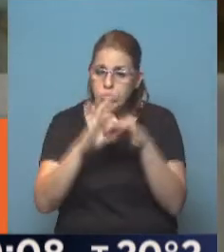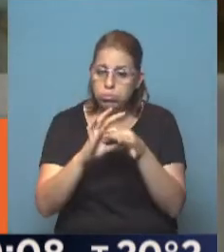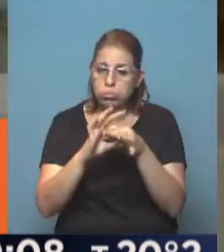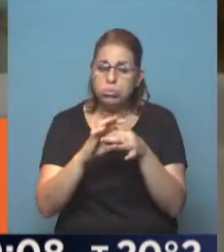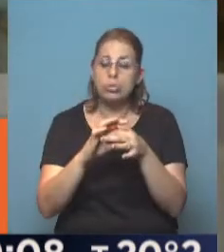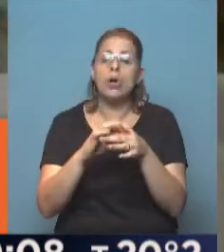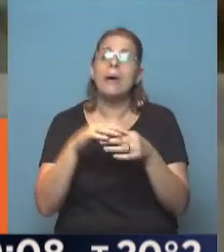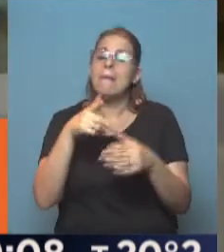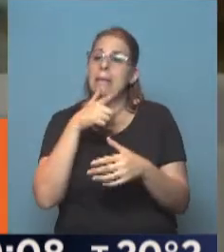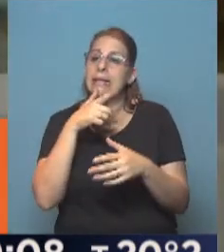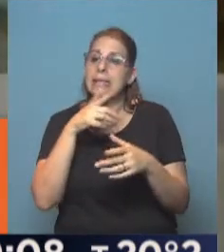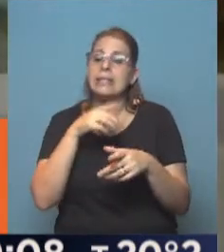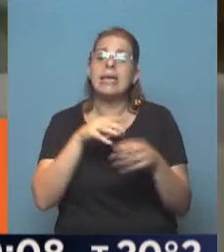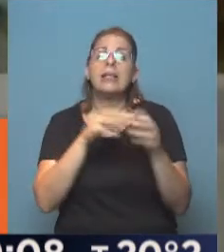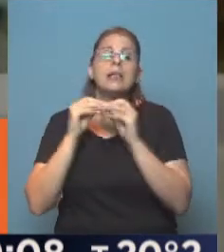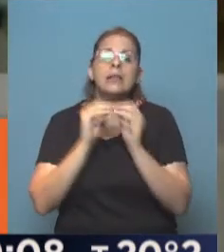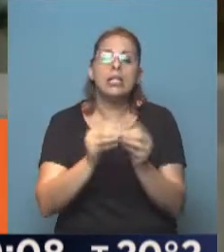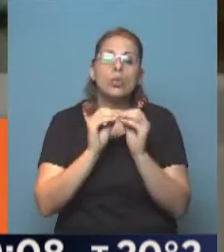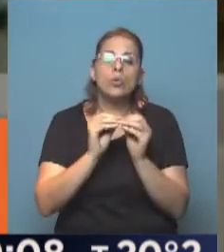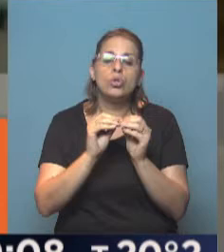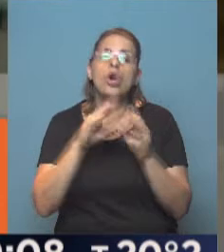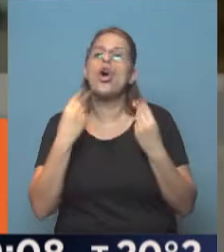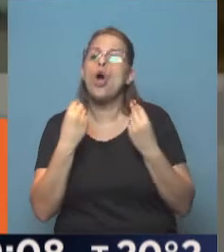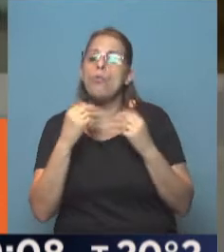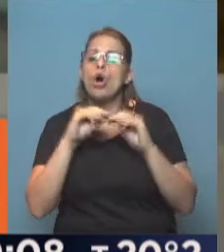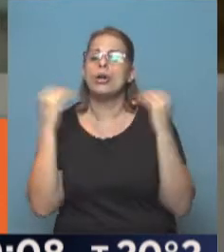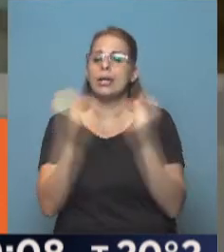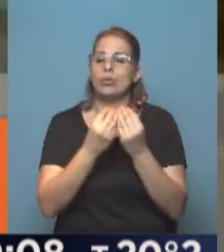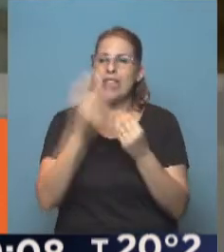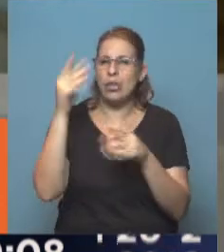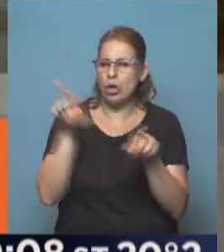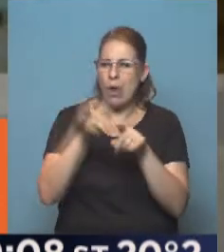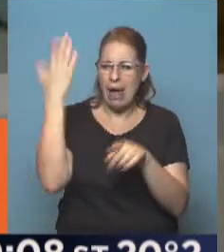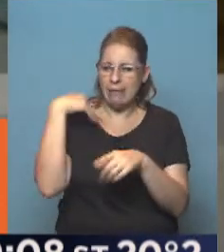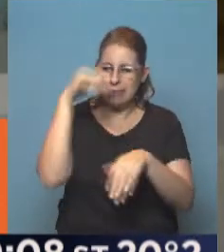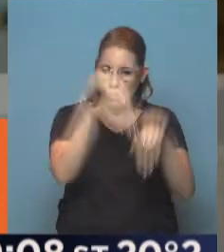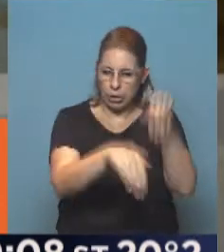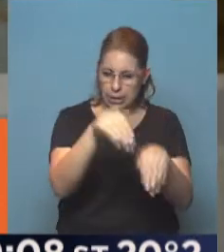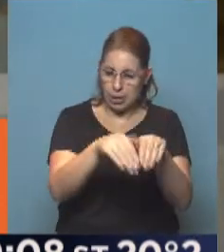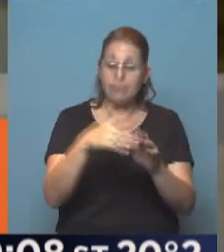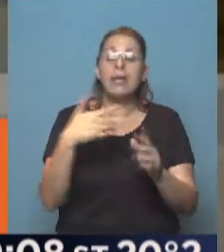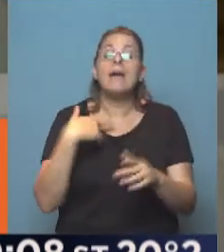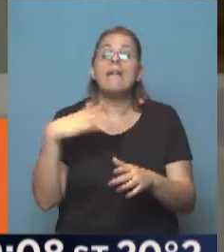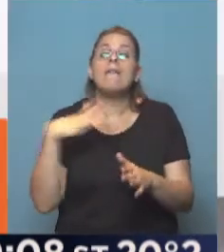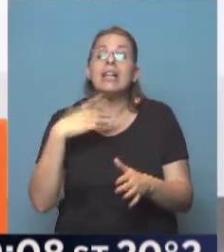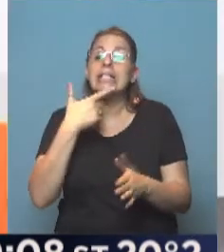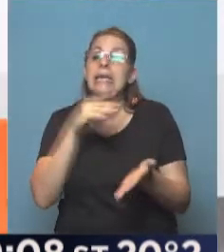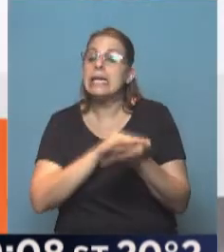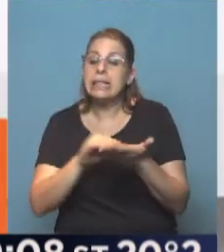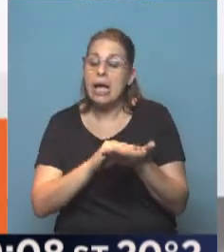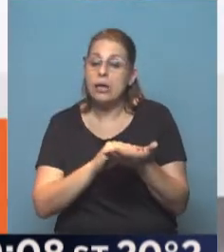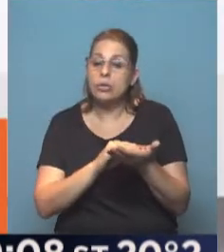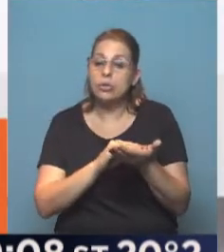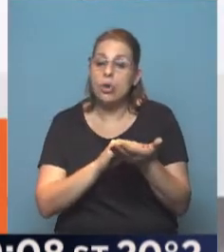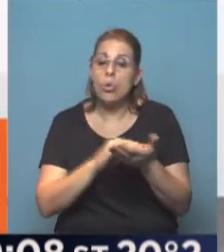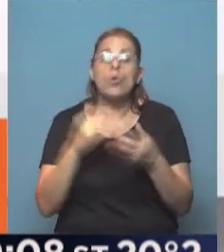permiten augurar que la discusión en particular va a tener un resultado similar a la votación en general, de modo tal que ahora quedará la instancia del Senado, donde el Senado tiene ahí